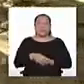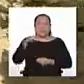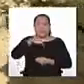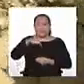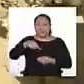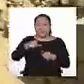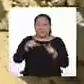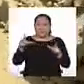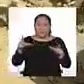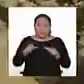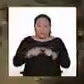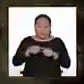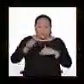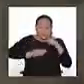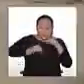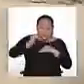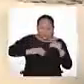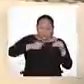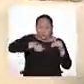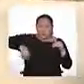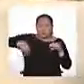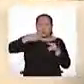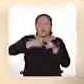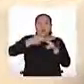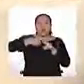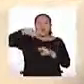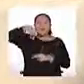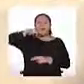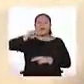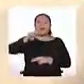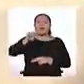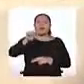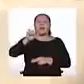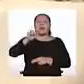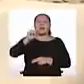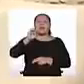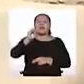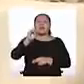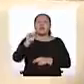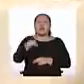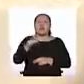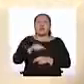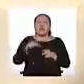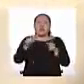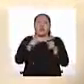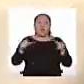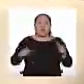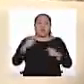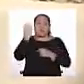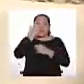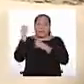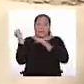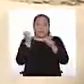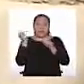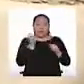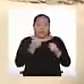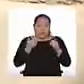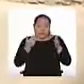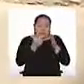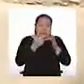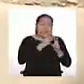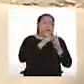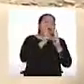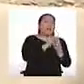Este es el sitio arqueológico El Paraíso, ubicado en el distrito de San Martín de Porres. Aquí muy cerca al río Chillón